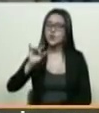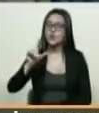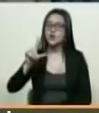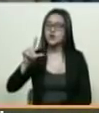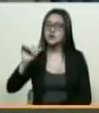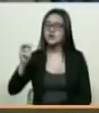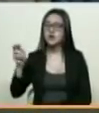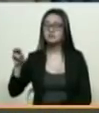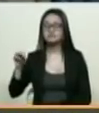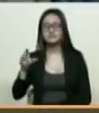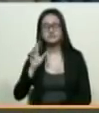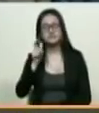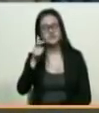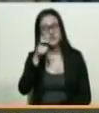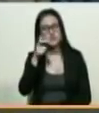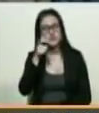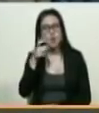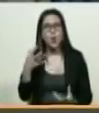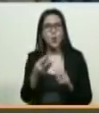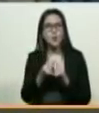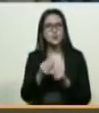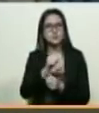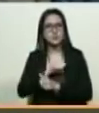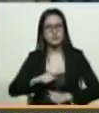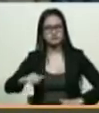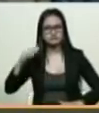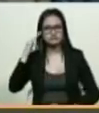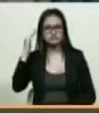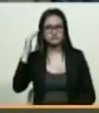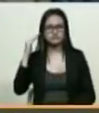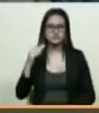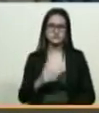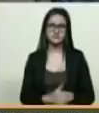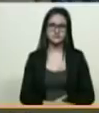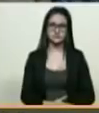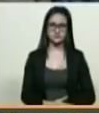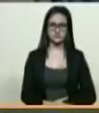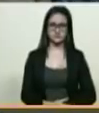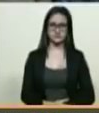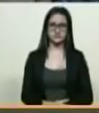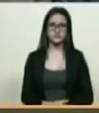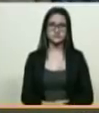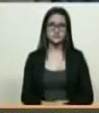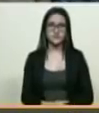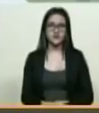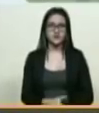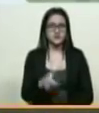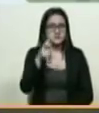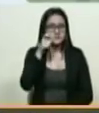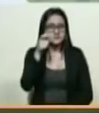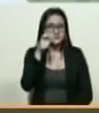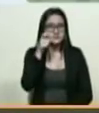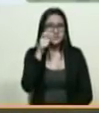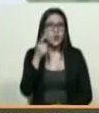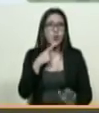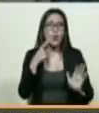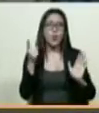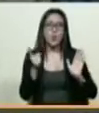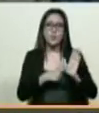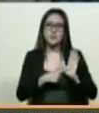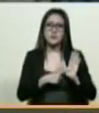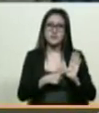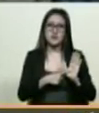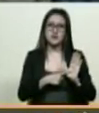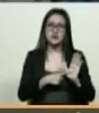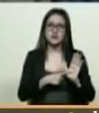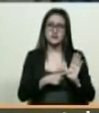A fiscalizar junto a la Fuerza Armada Nacional Bolivariana, comandante estratégico operacional, a fiscalizar el cumplimiento de esta